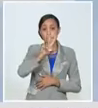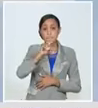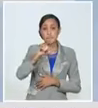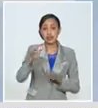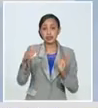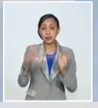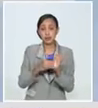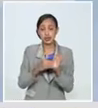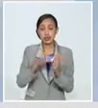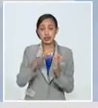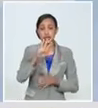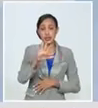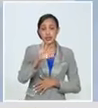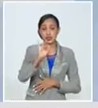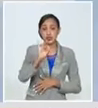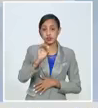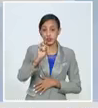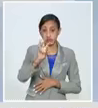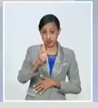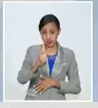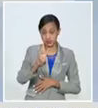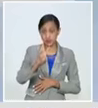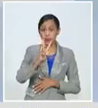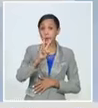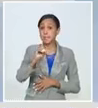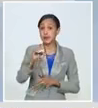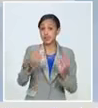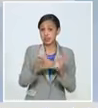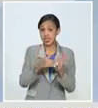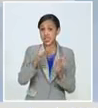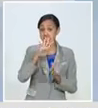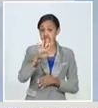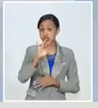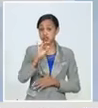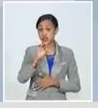20.573 pacientes ingresados, de ellos